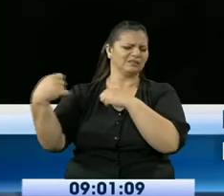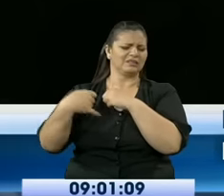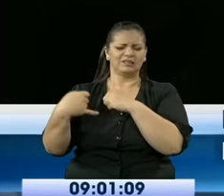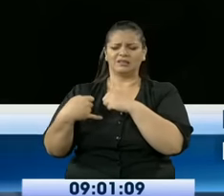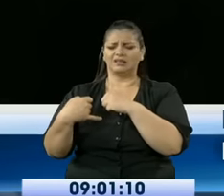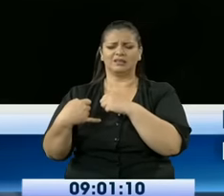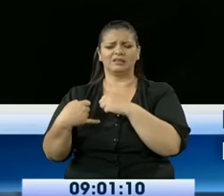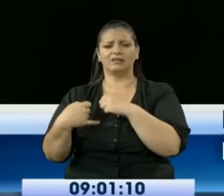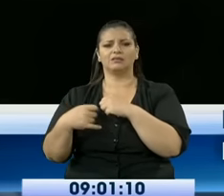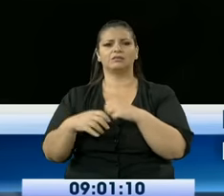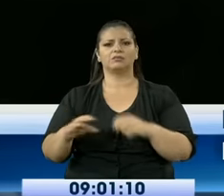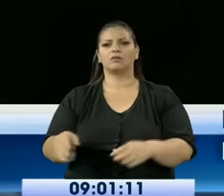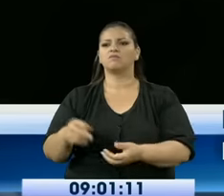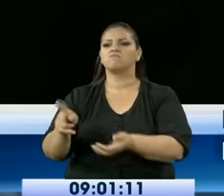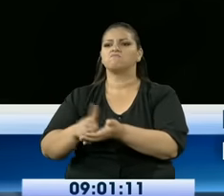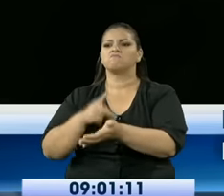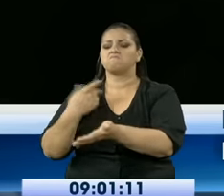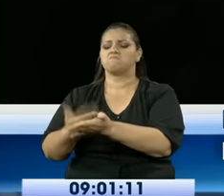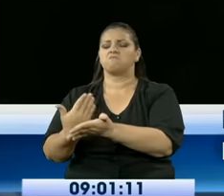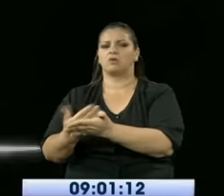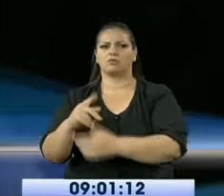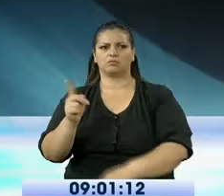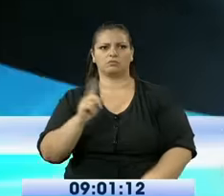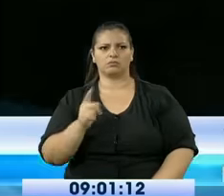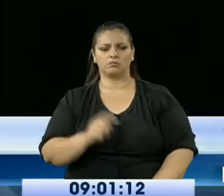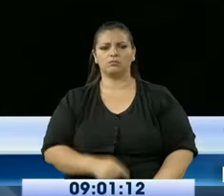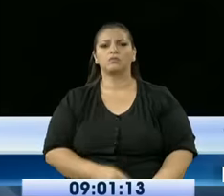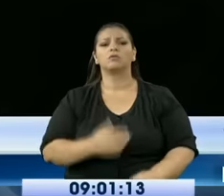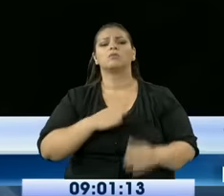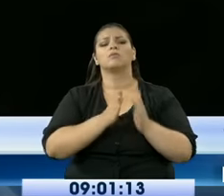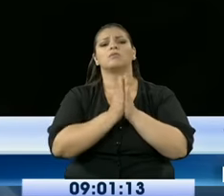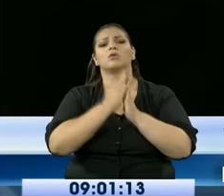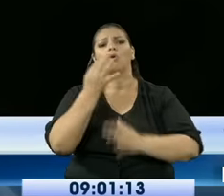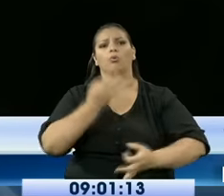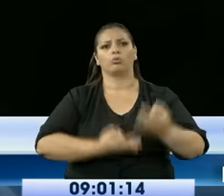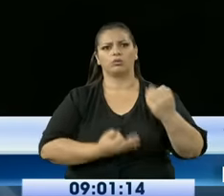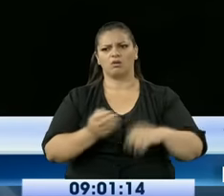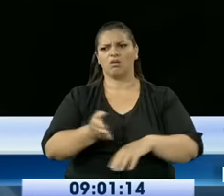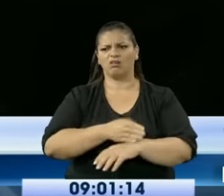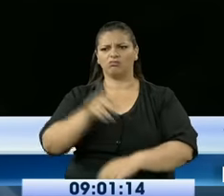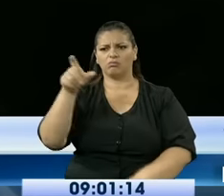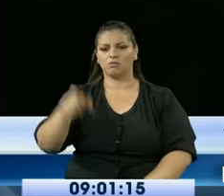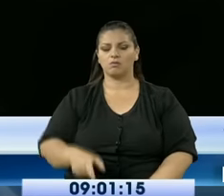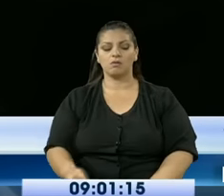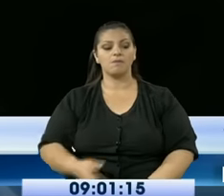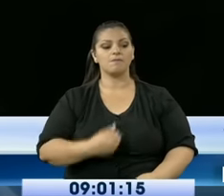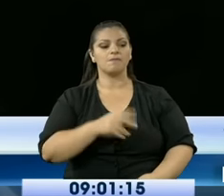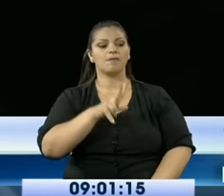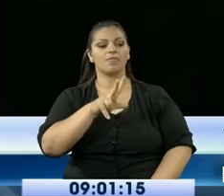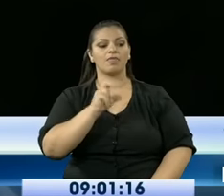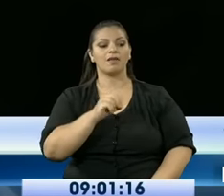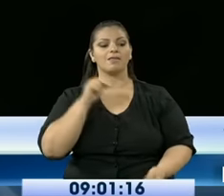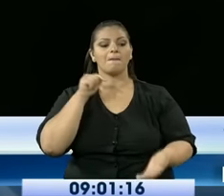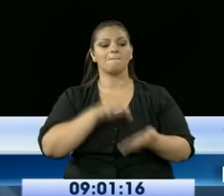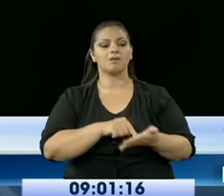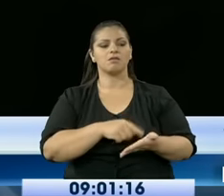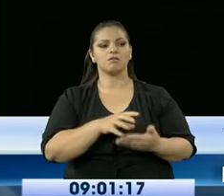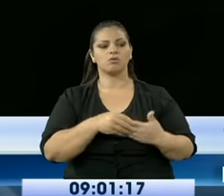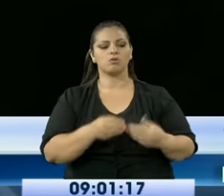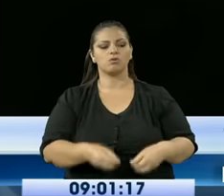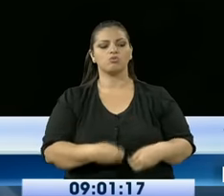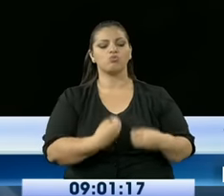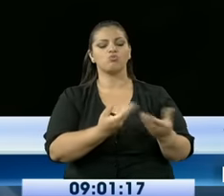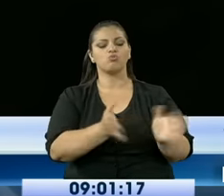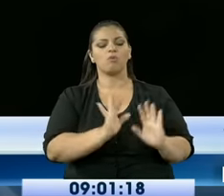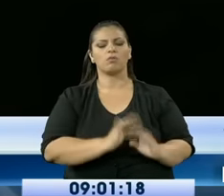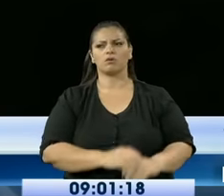dinero porque me lo han tratado de dar hasta $30,000. Mi cuerpo no se ha vendido. Y de la